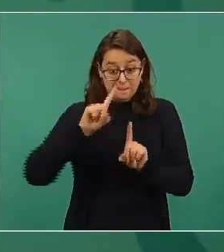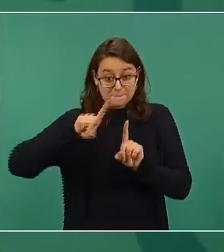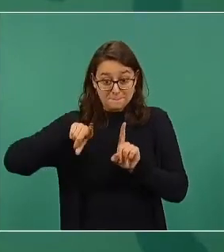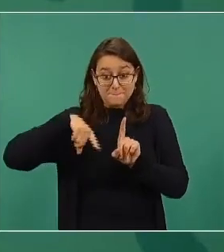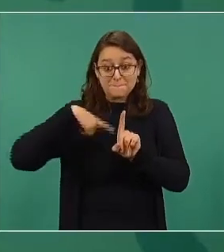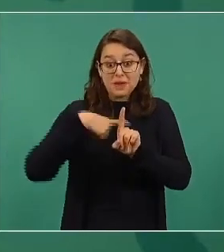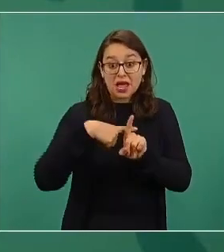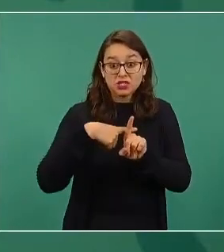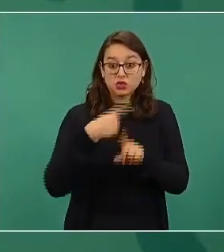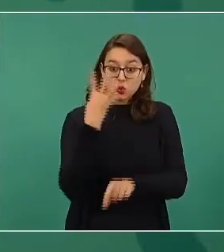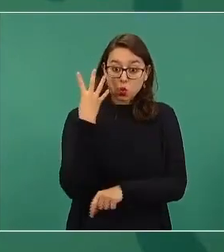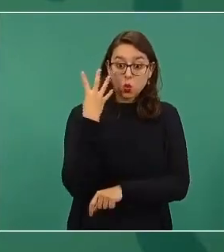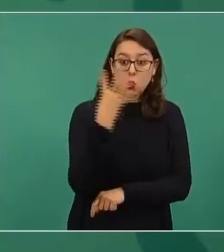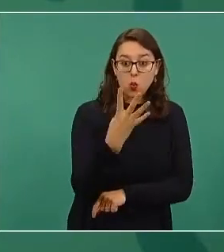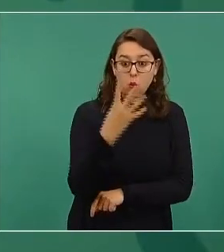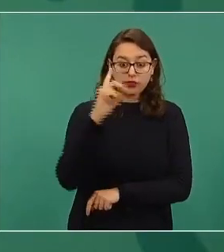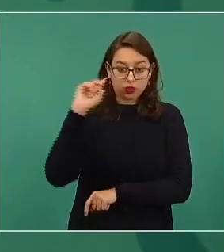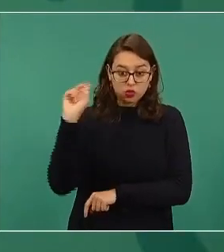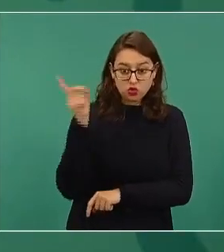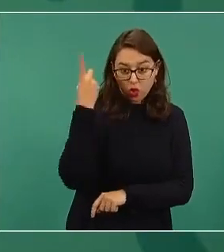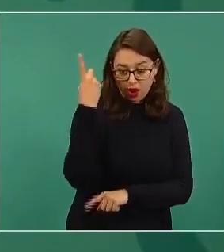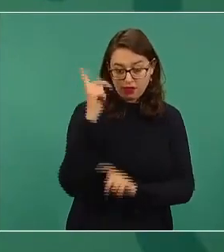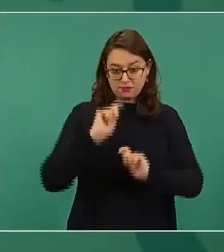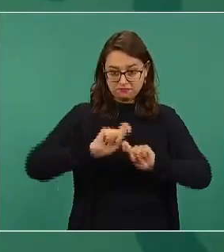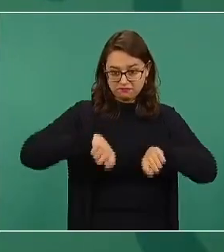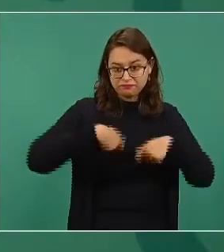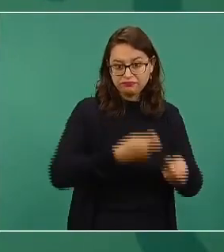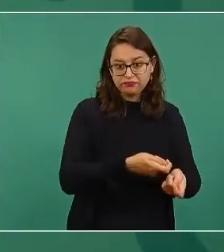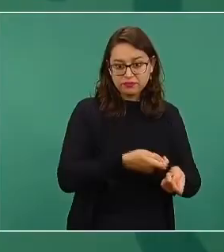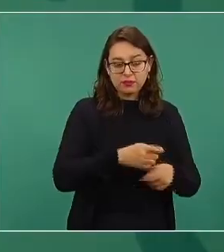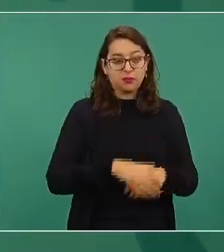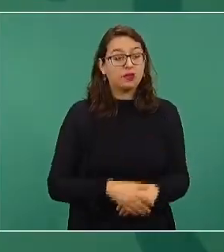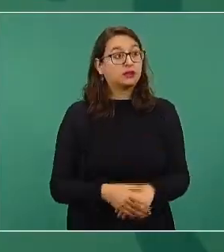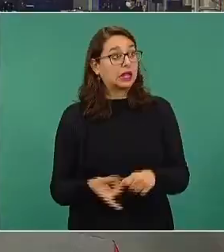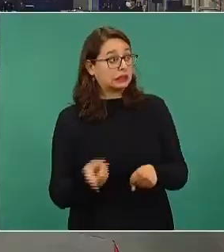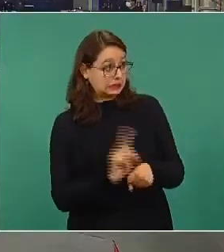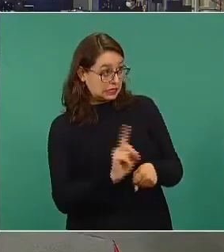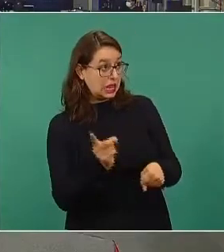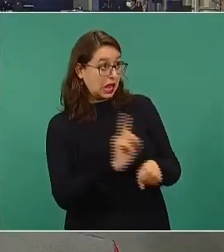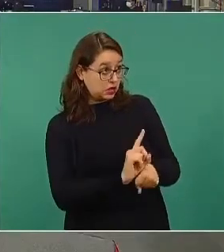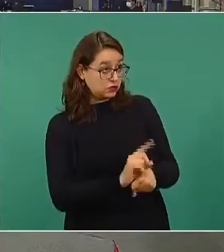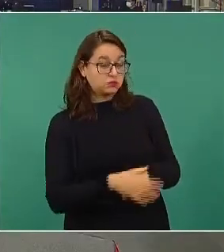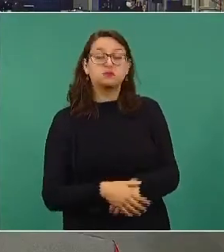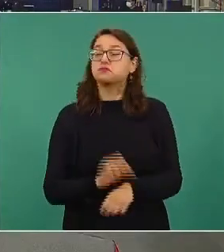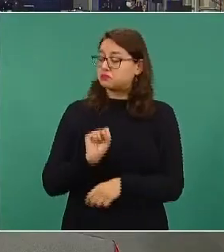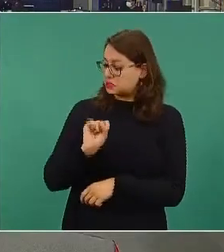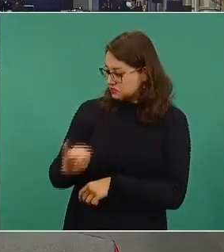a quienes reciben hoy $2 $4 diarios. diarios.